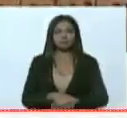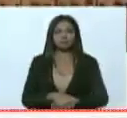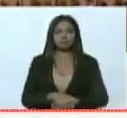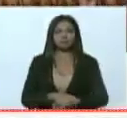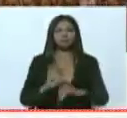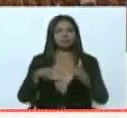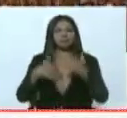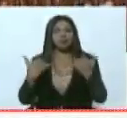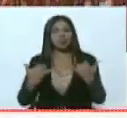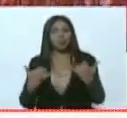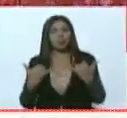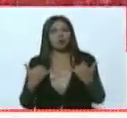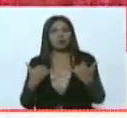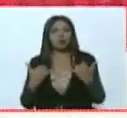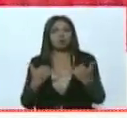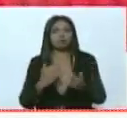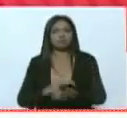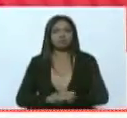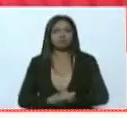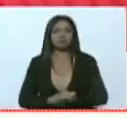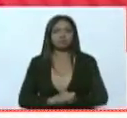Ahora,